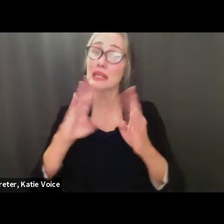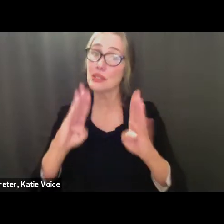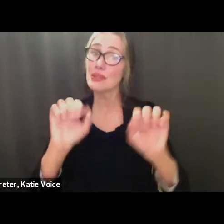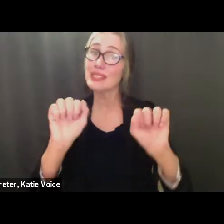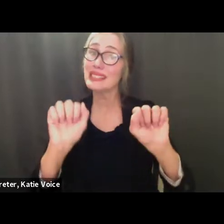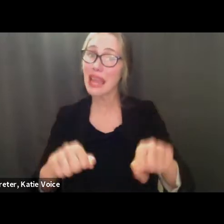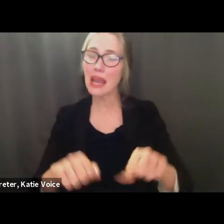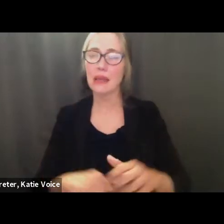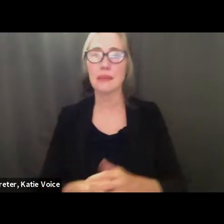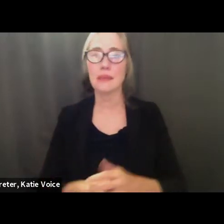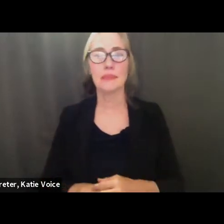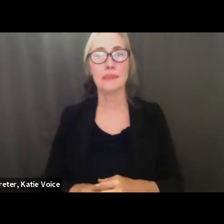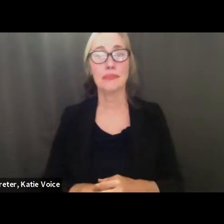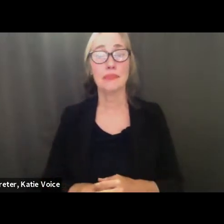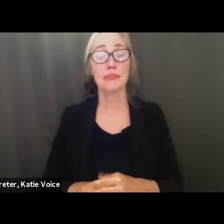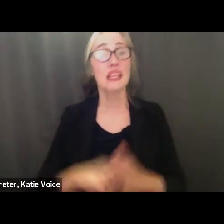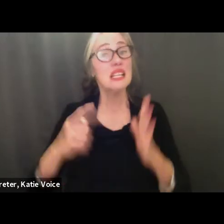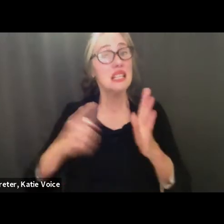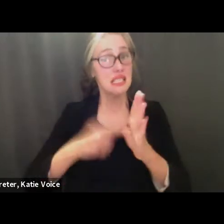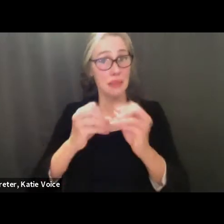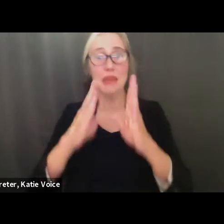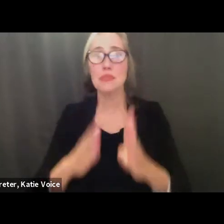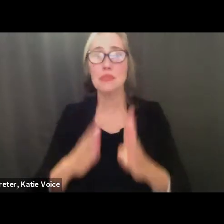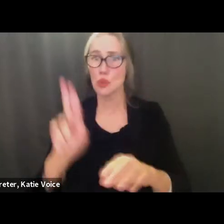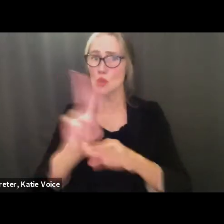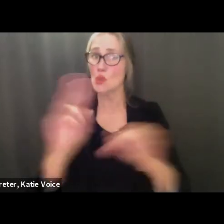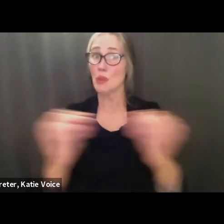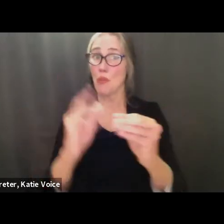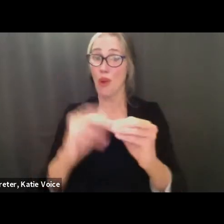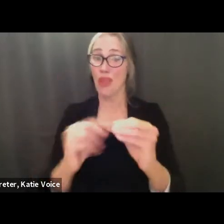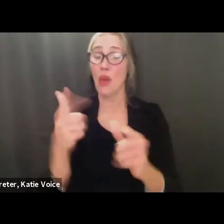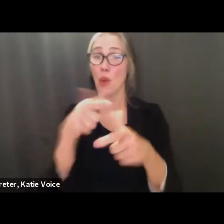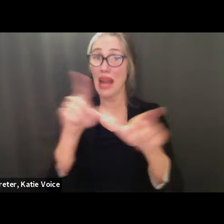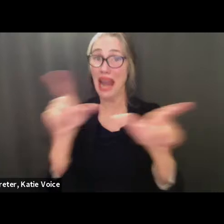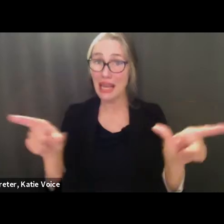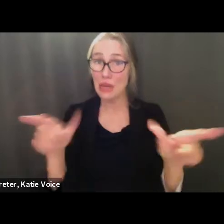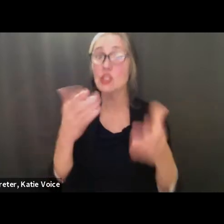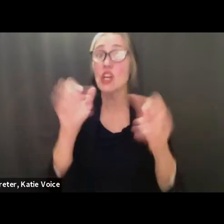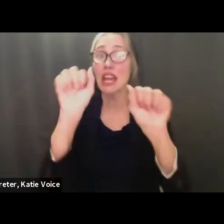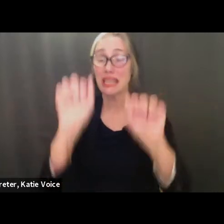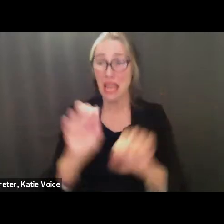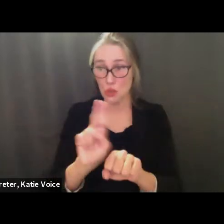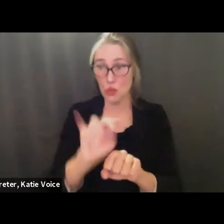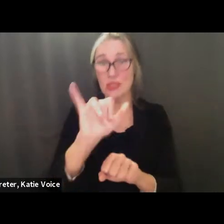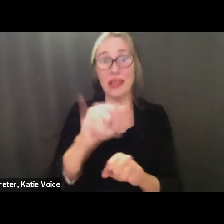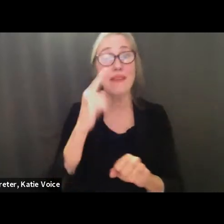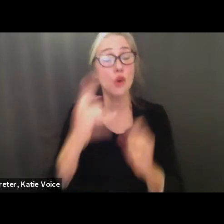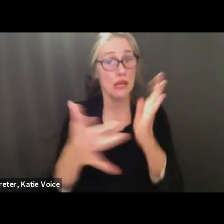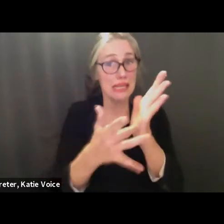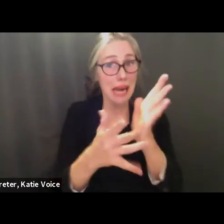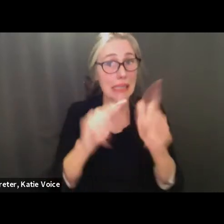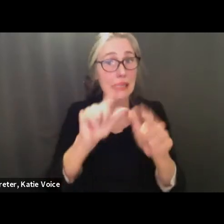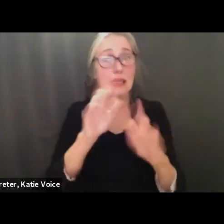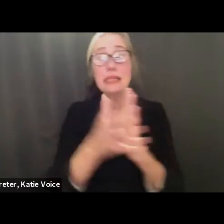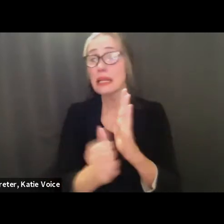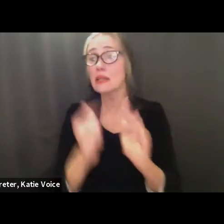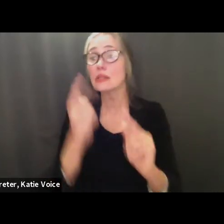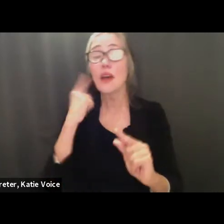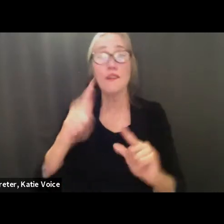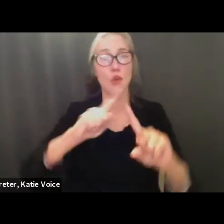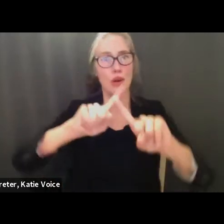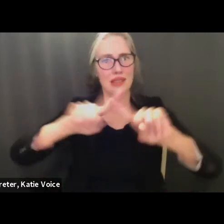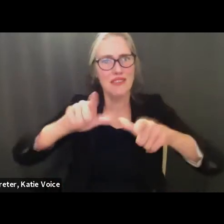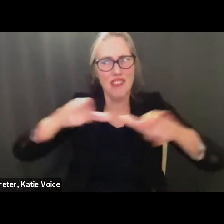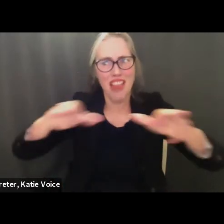general. Esta práctica de golpeteo sistemática de poca expectativa hacia nuestros hijos